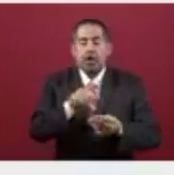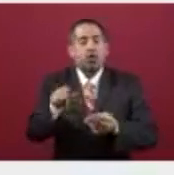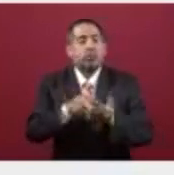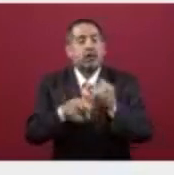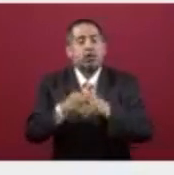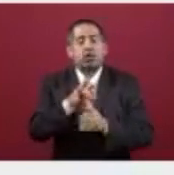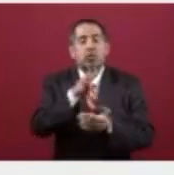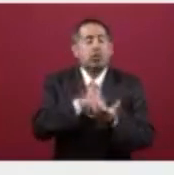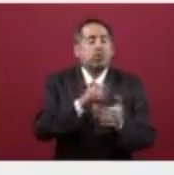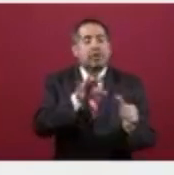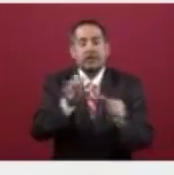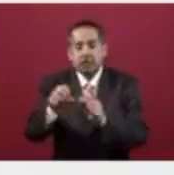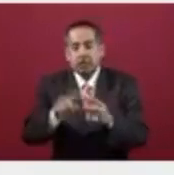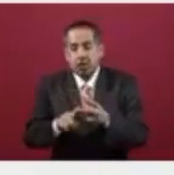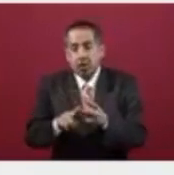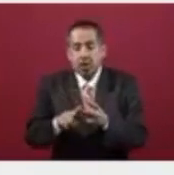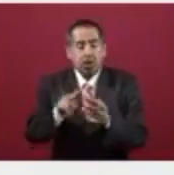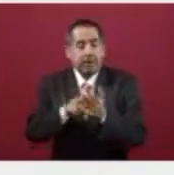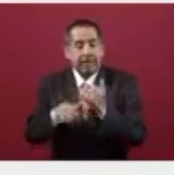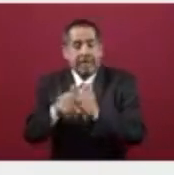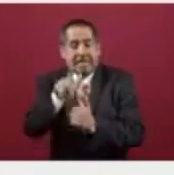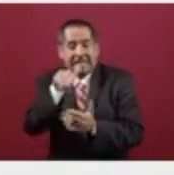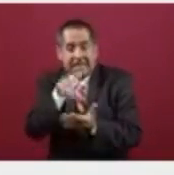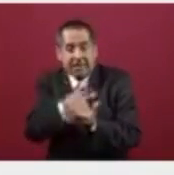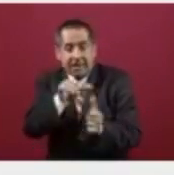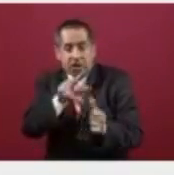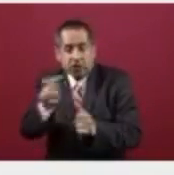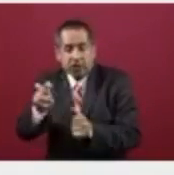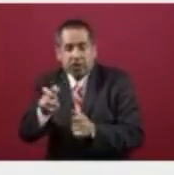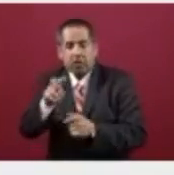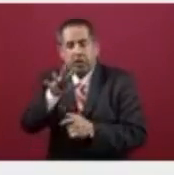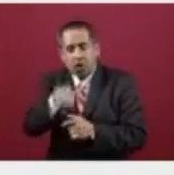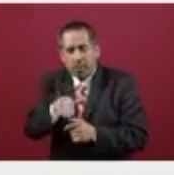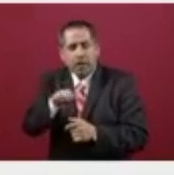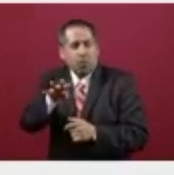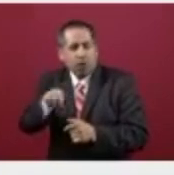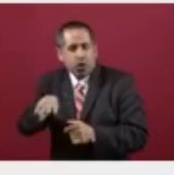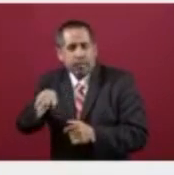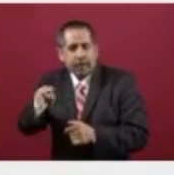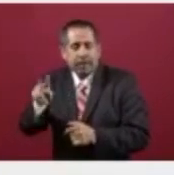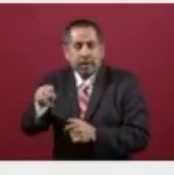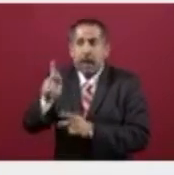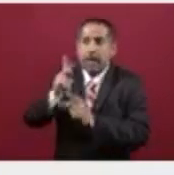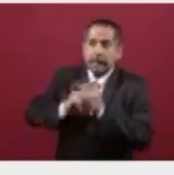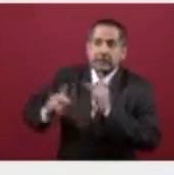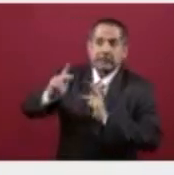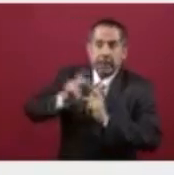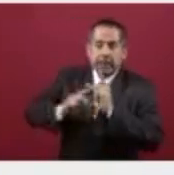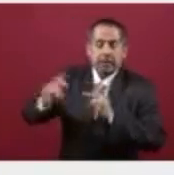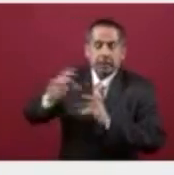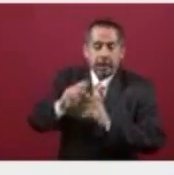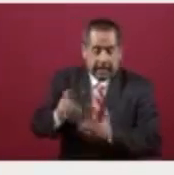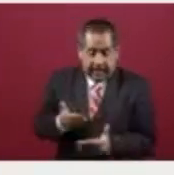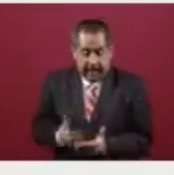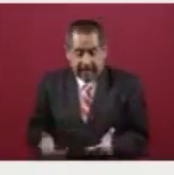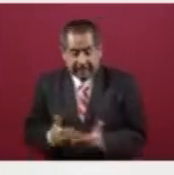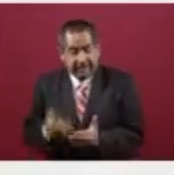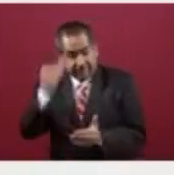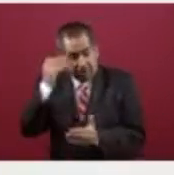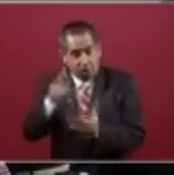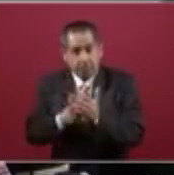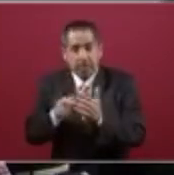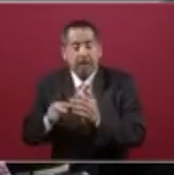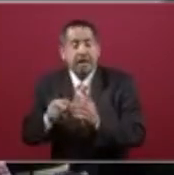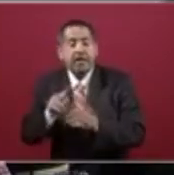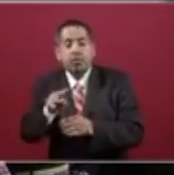4.600, 7.200, 5.000, 4.000, 5.800. En el 2019, para este periodo, no